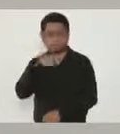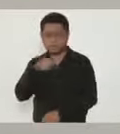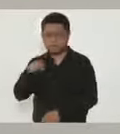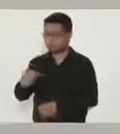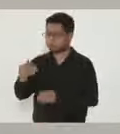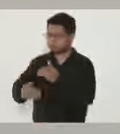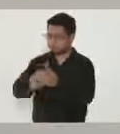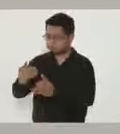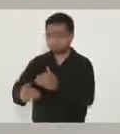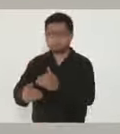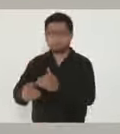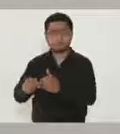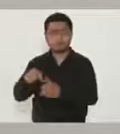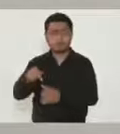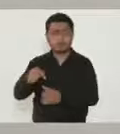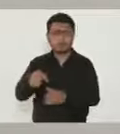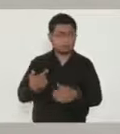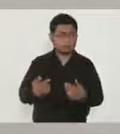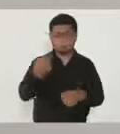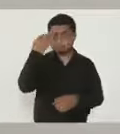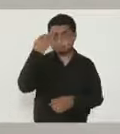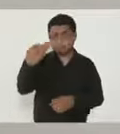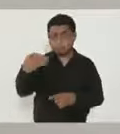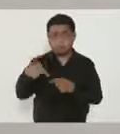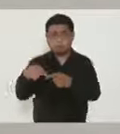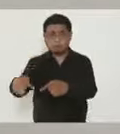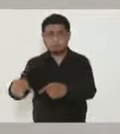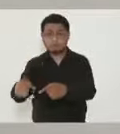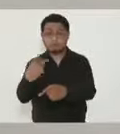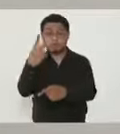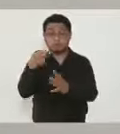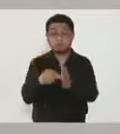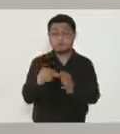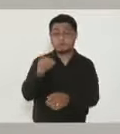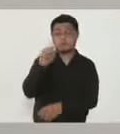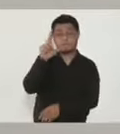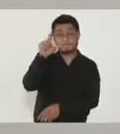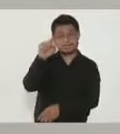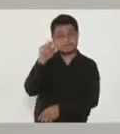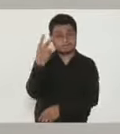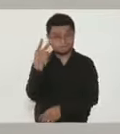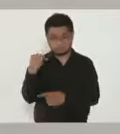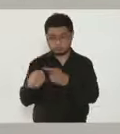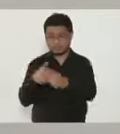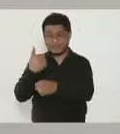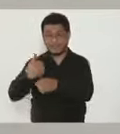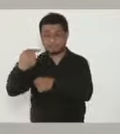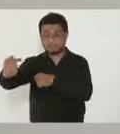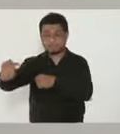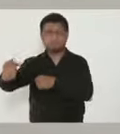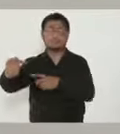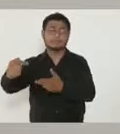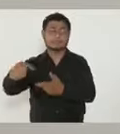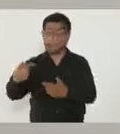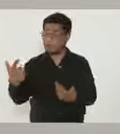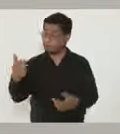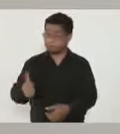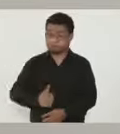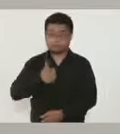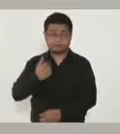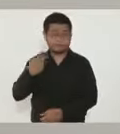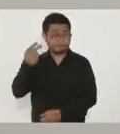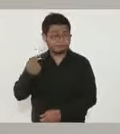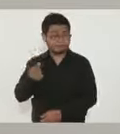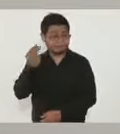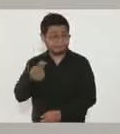nos quedan esta temporada de secas y la del 2022, por lo que las empresas contratistas deben incrementar de inmediato sus frentes de obra y